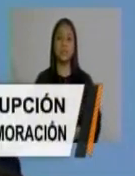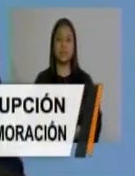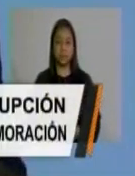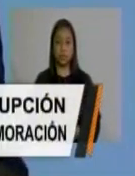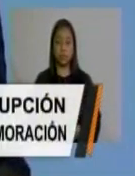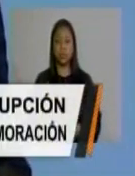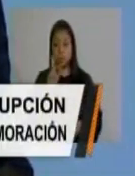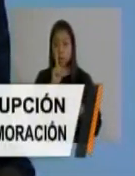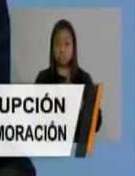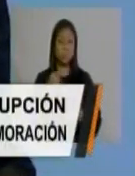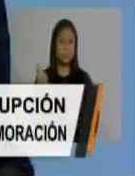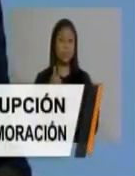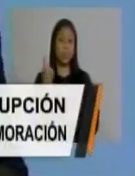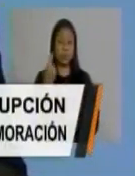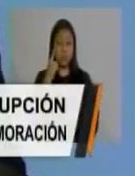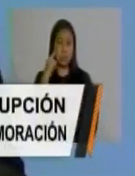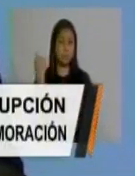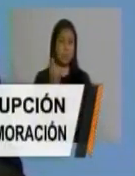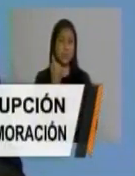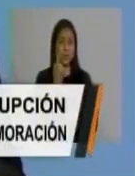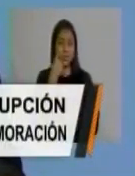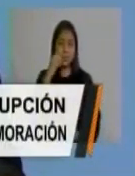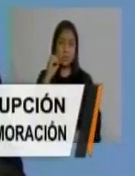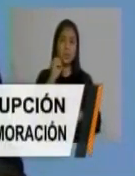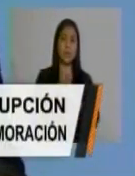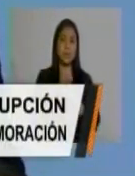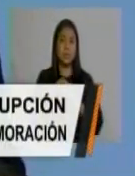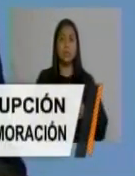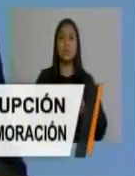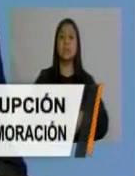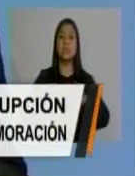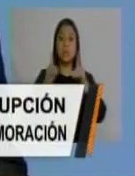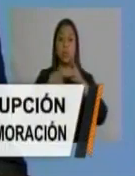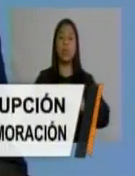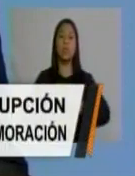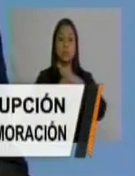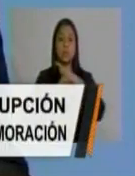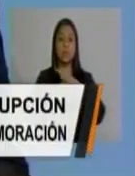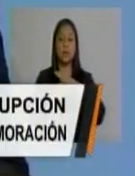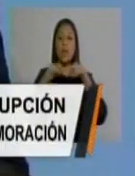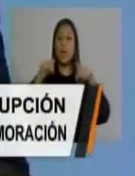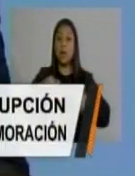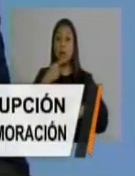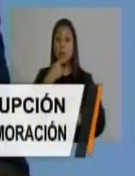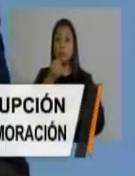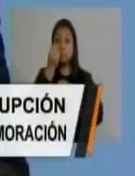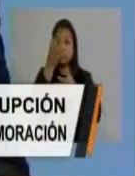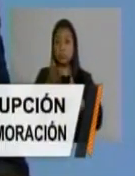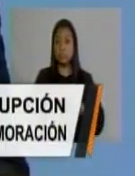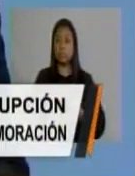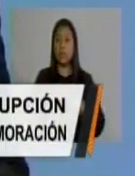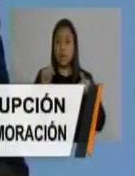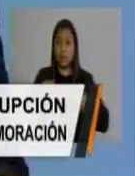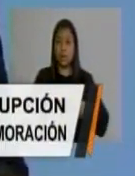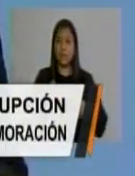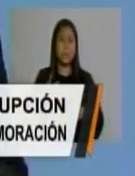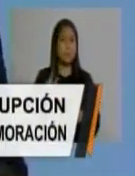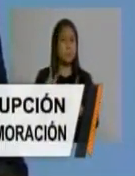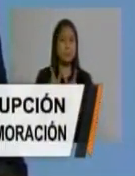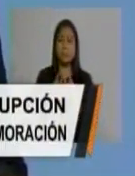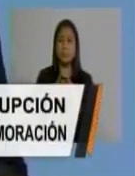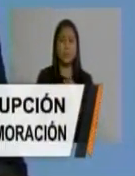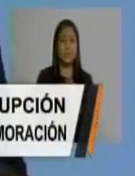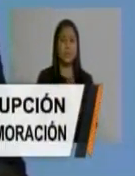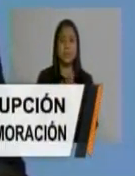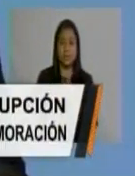la priorización de los objetivos de desarrollo sostenible. Lo que les menciono son apenas algunos